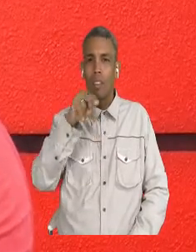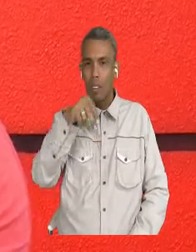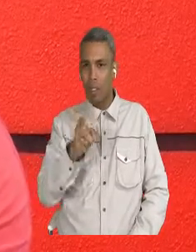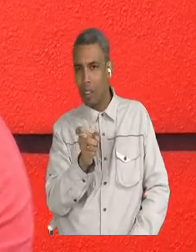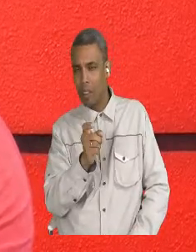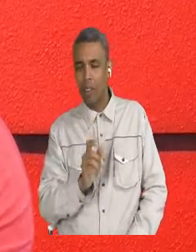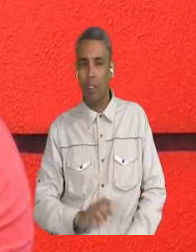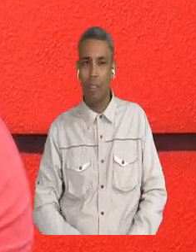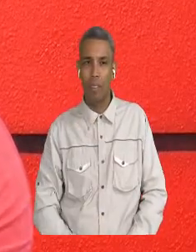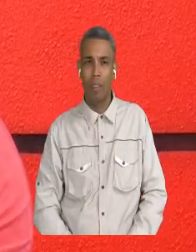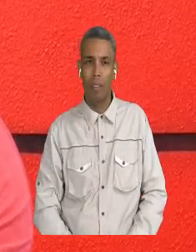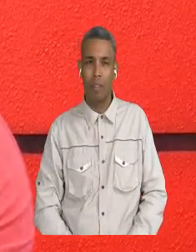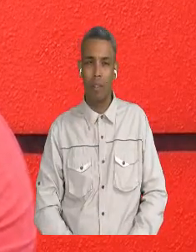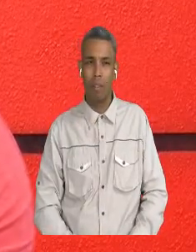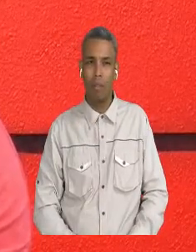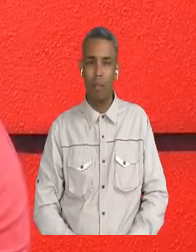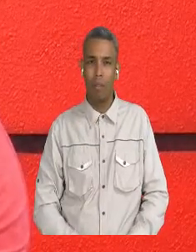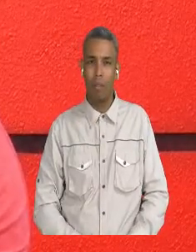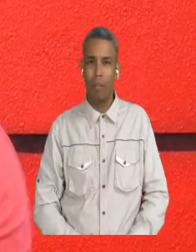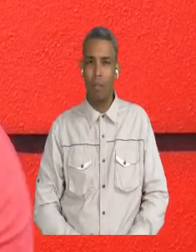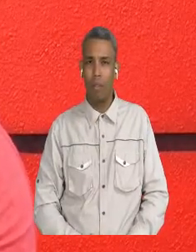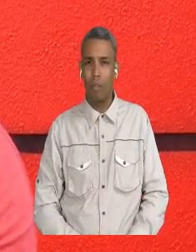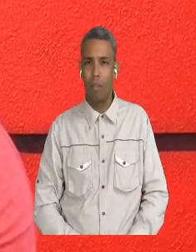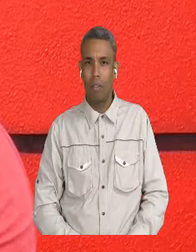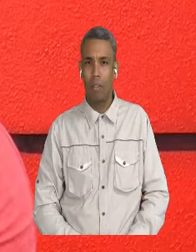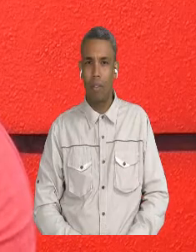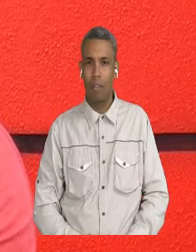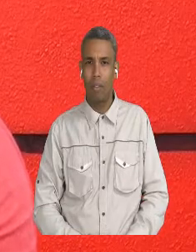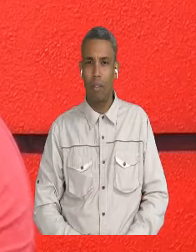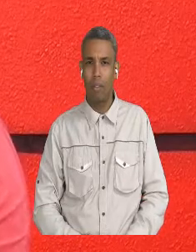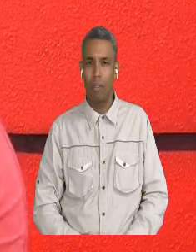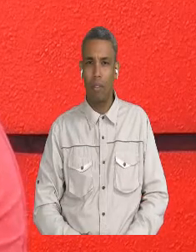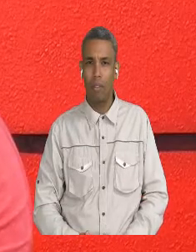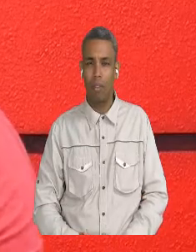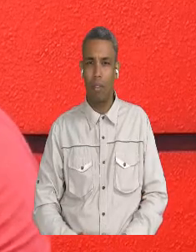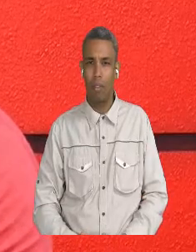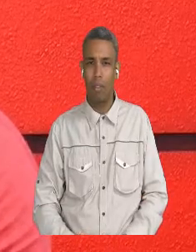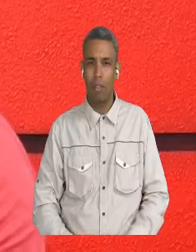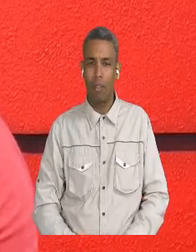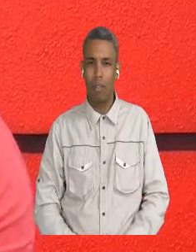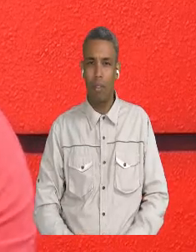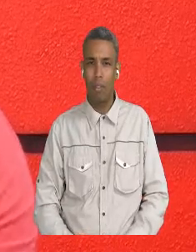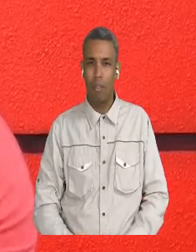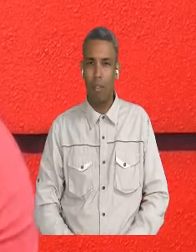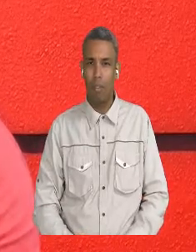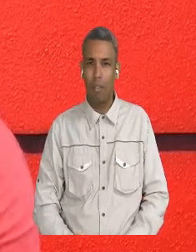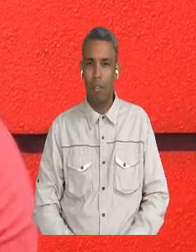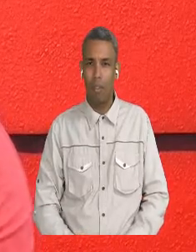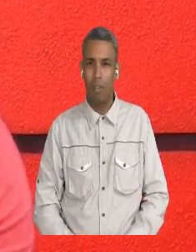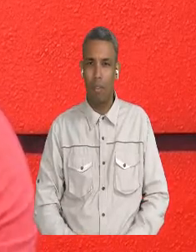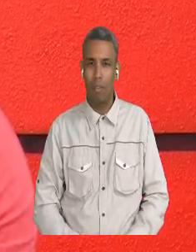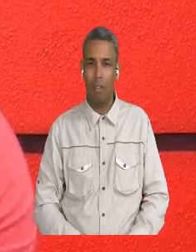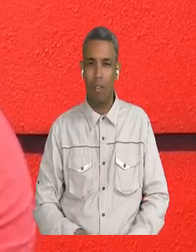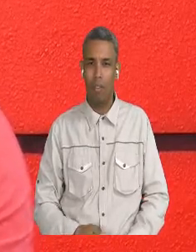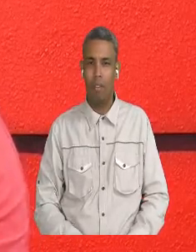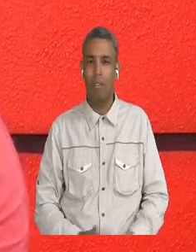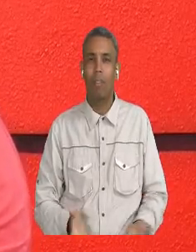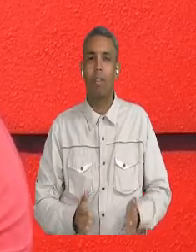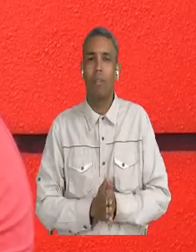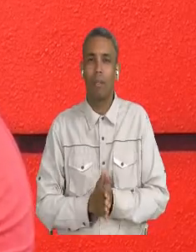muestra, hace contagiar a las personas de que no van a un gimnasio a entrenar y yo llego y qué hago, no. Allá